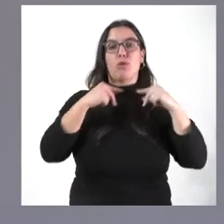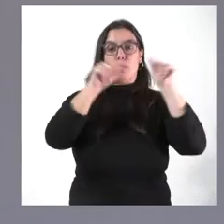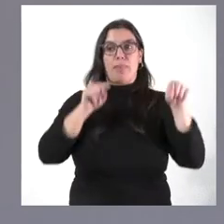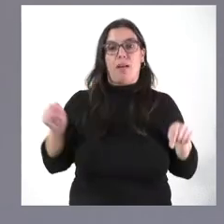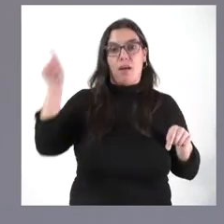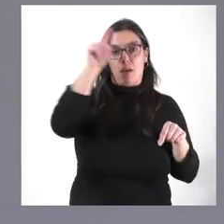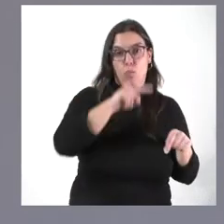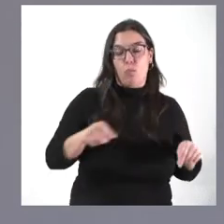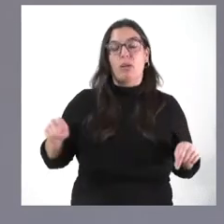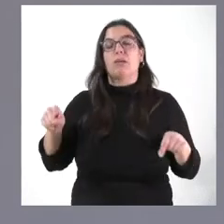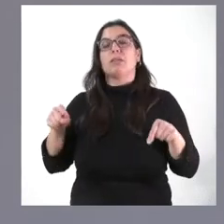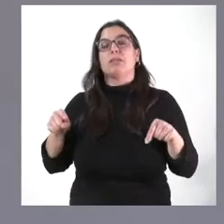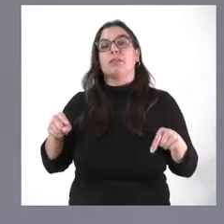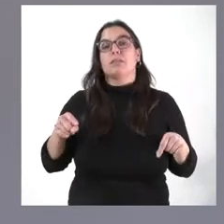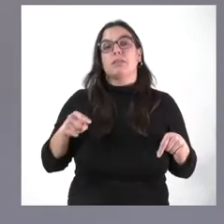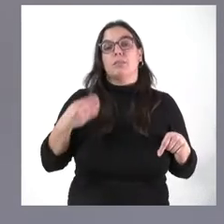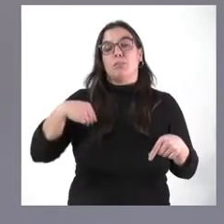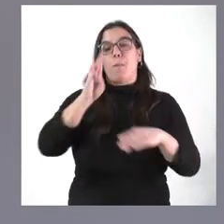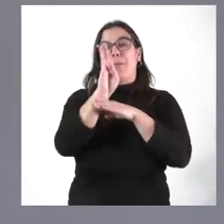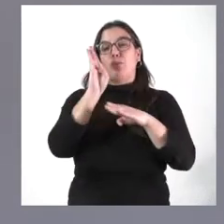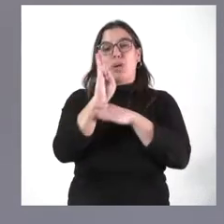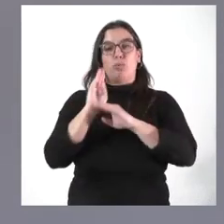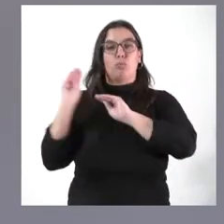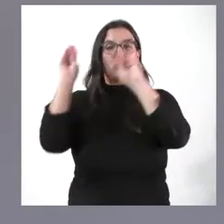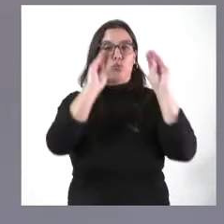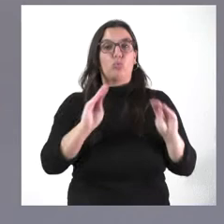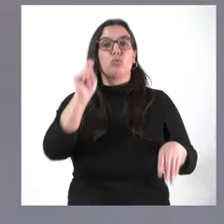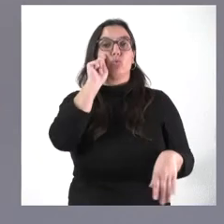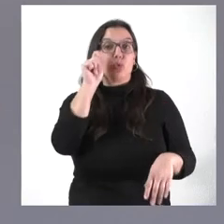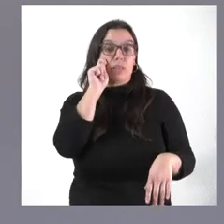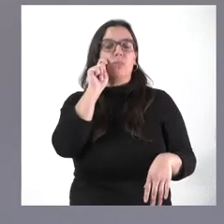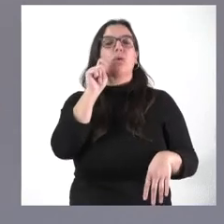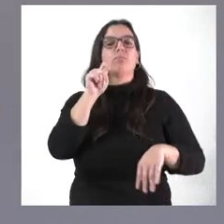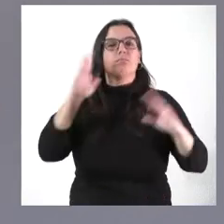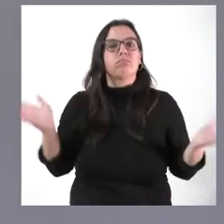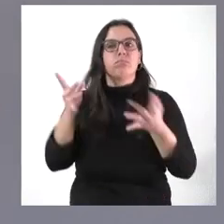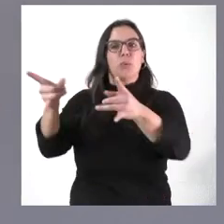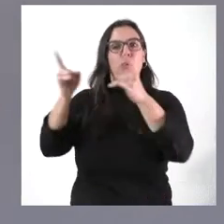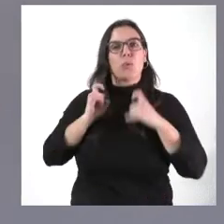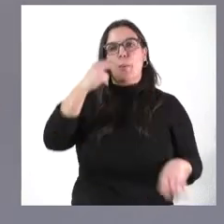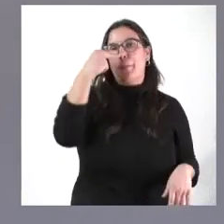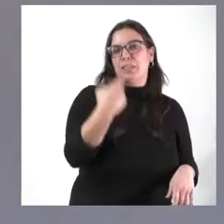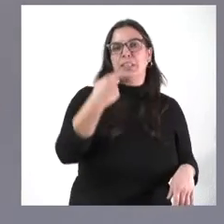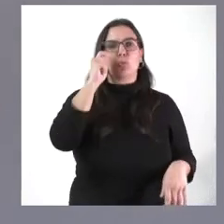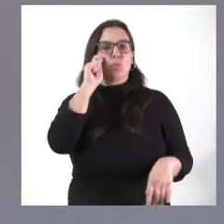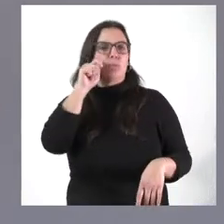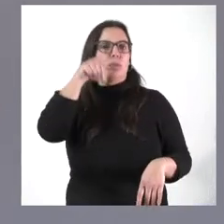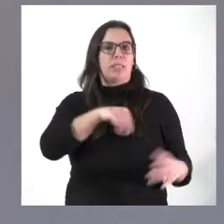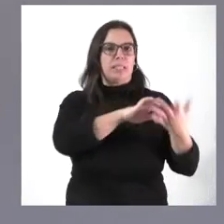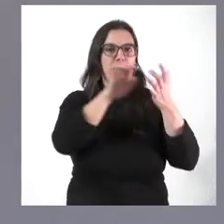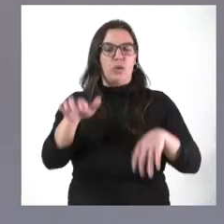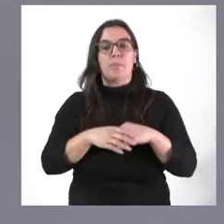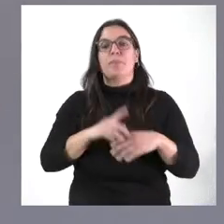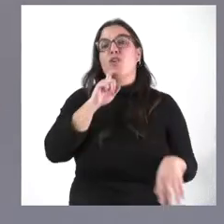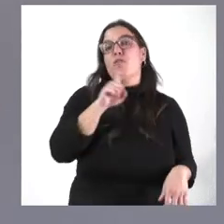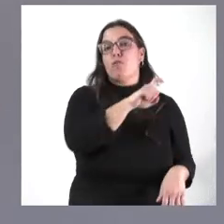a través de sus diferentes patronatos de turismo fomentando Por tanto la llegada de visitantes a nuestra comunidad Autónoma la fundación